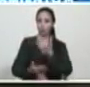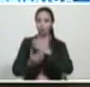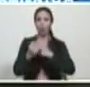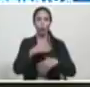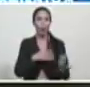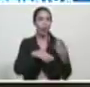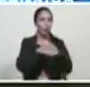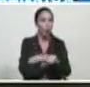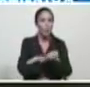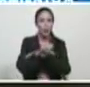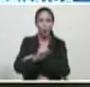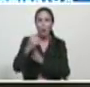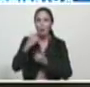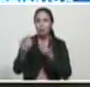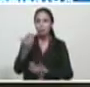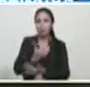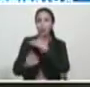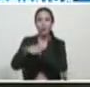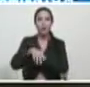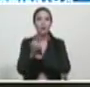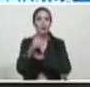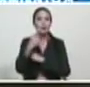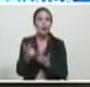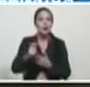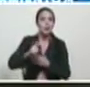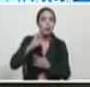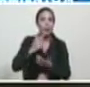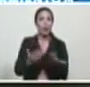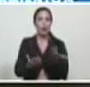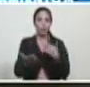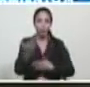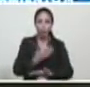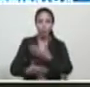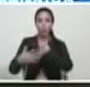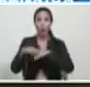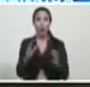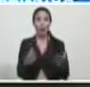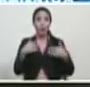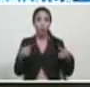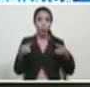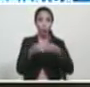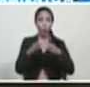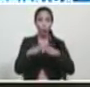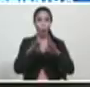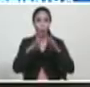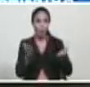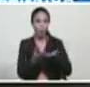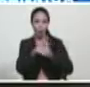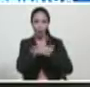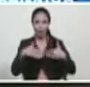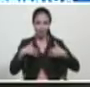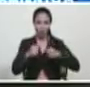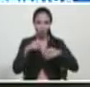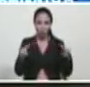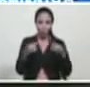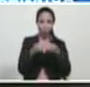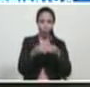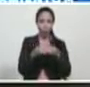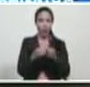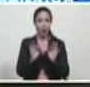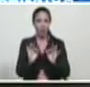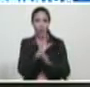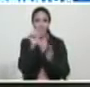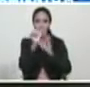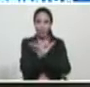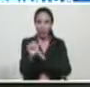y las medicinas que Venezuela necesita a través de la Organización Mundial de la Salud, y así va a ser. La próxima